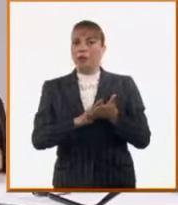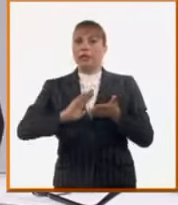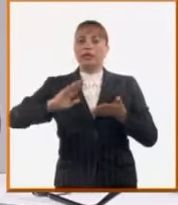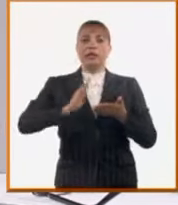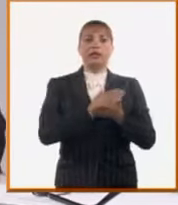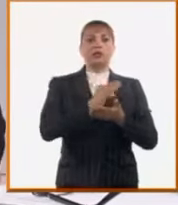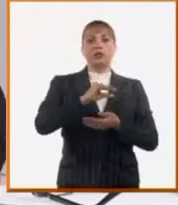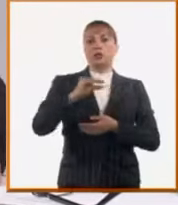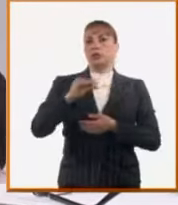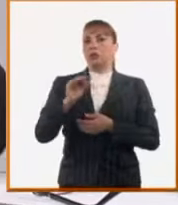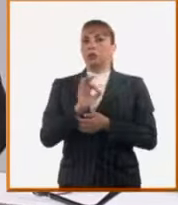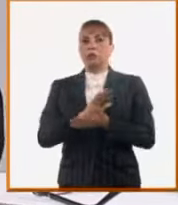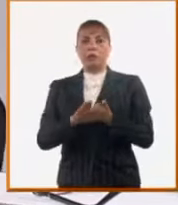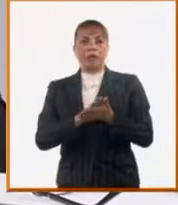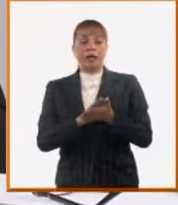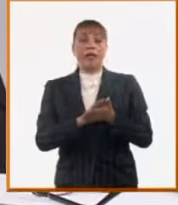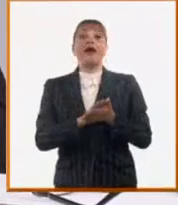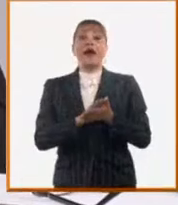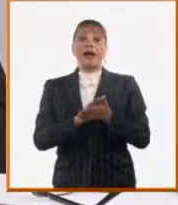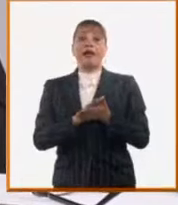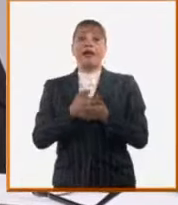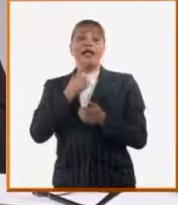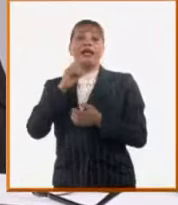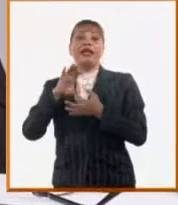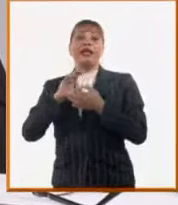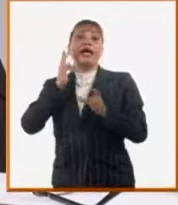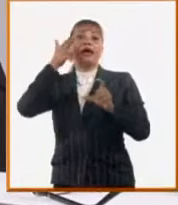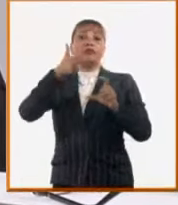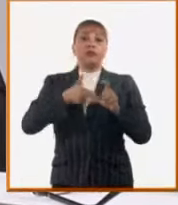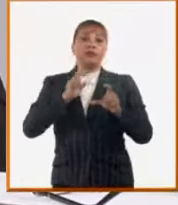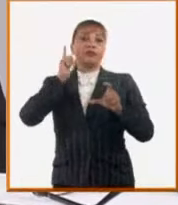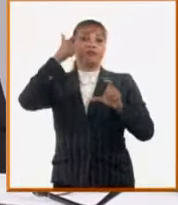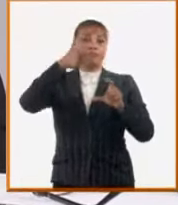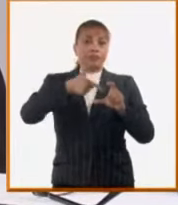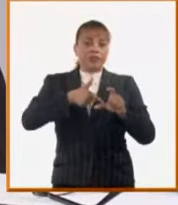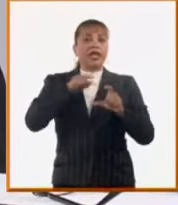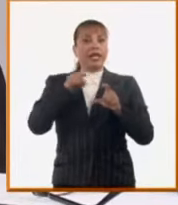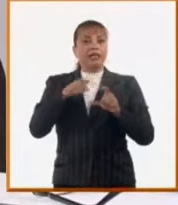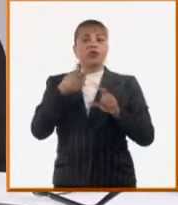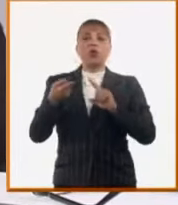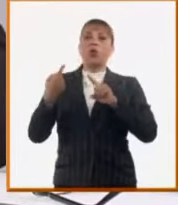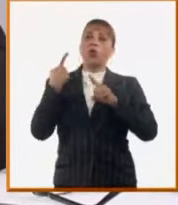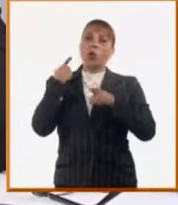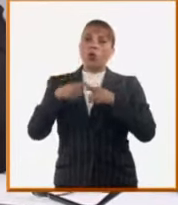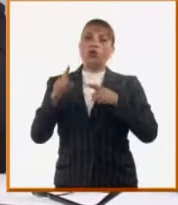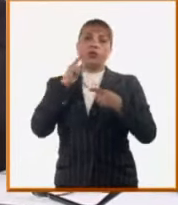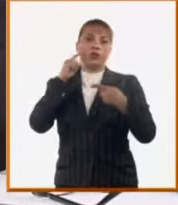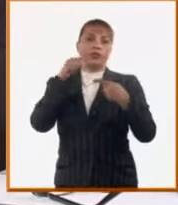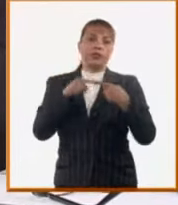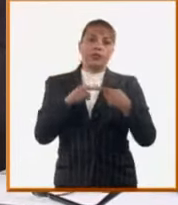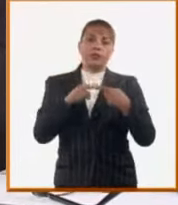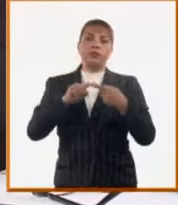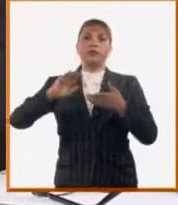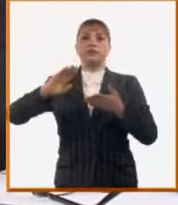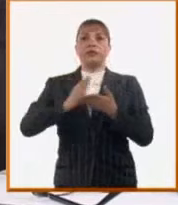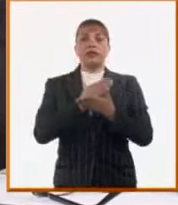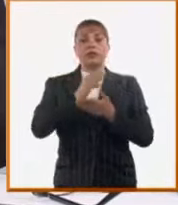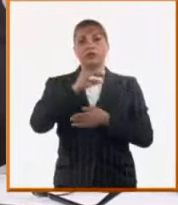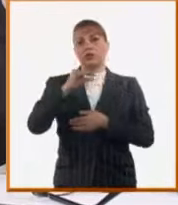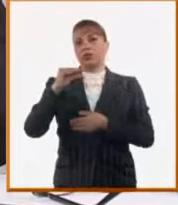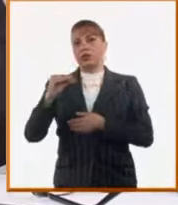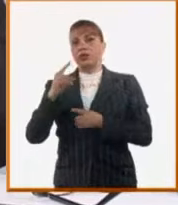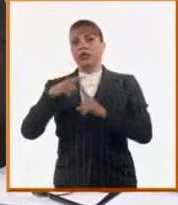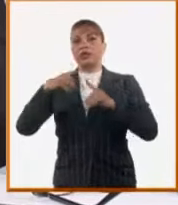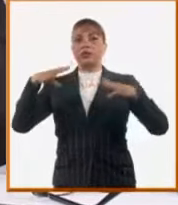subsidio no va a hacer nada el el la gasolina y El combustible tiene otros objetivos tiene el objetivo de eliminar subsidio al